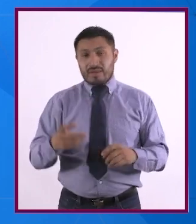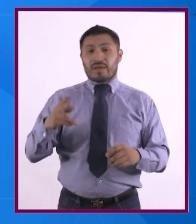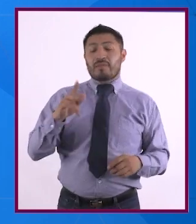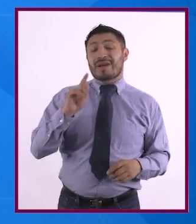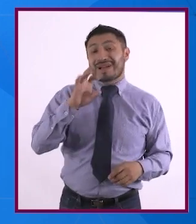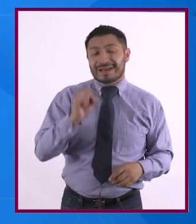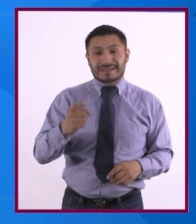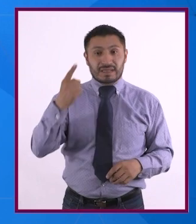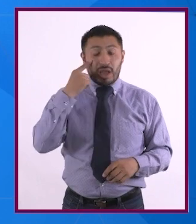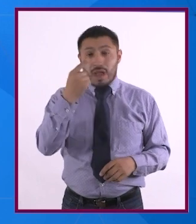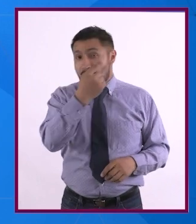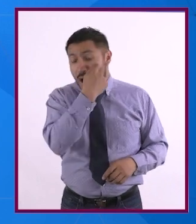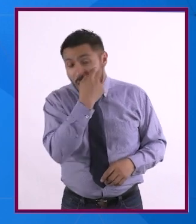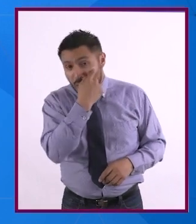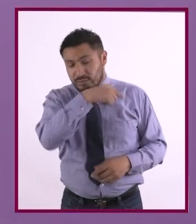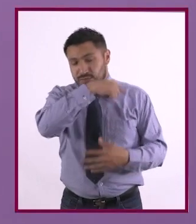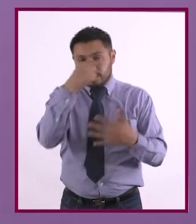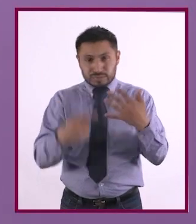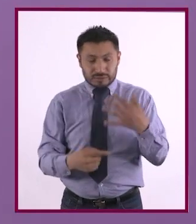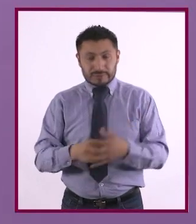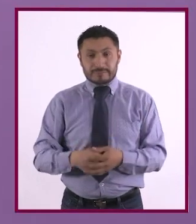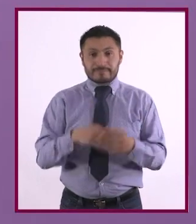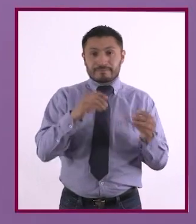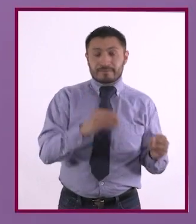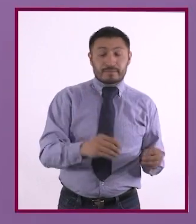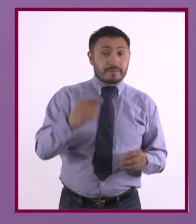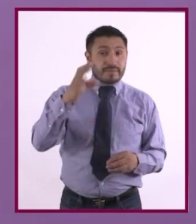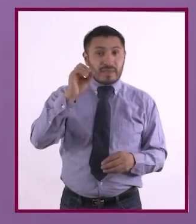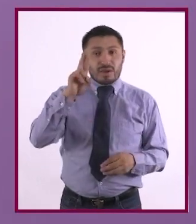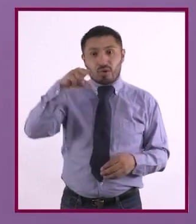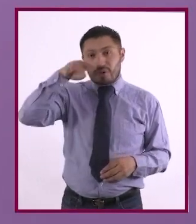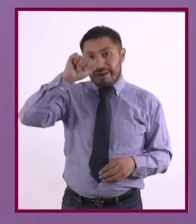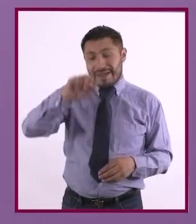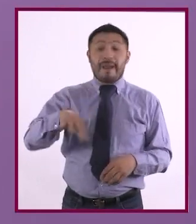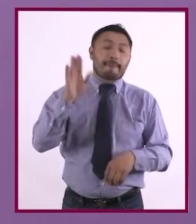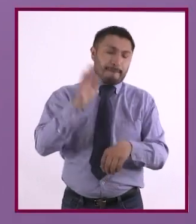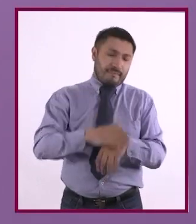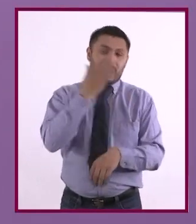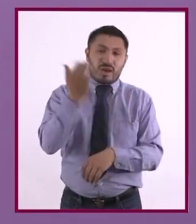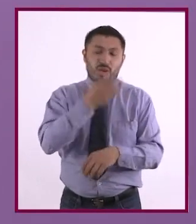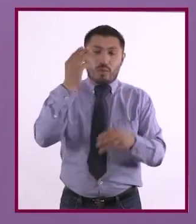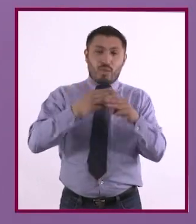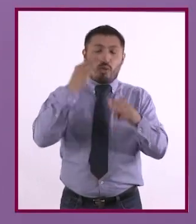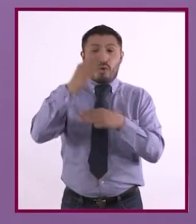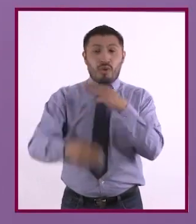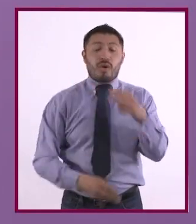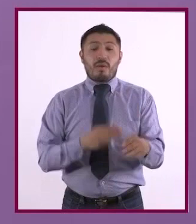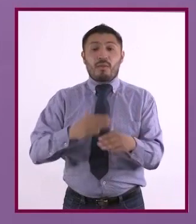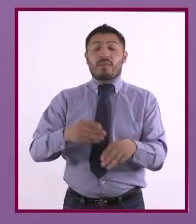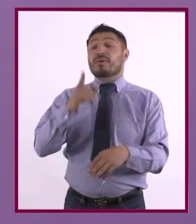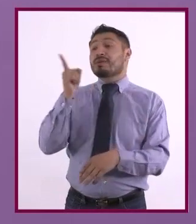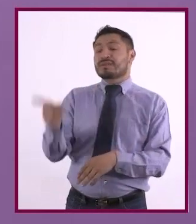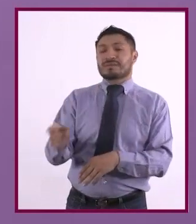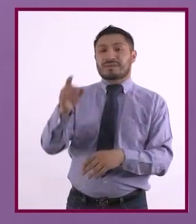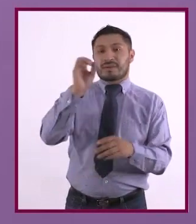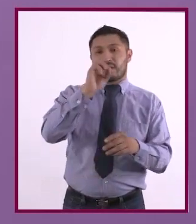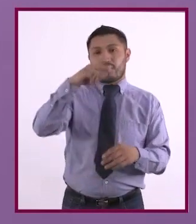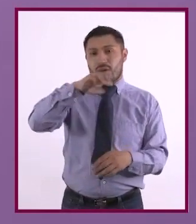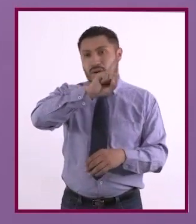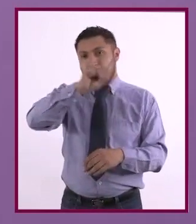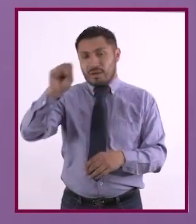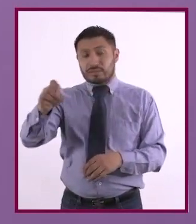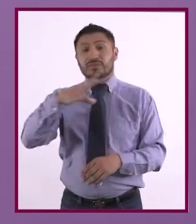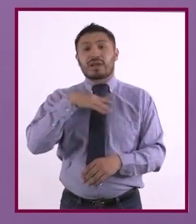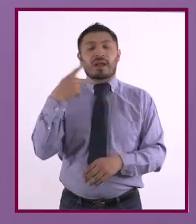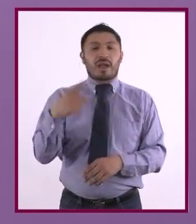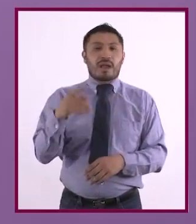páncreas, córneas, vasos arteriales. El trasplante de córnea es el más frecuente en el mundo. De acuerdo con la Organización Mundial de la Salud,